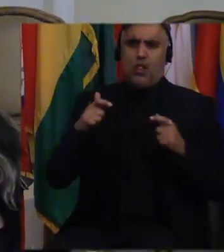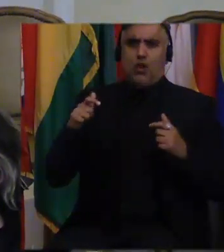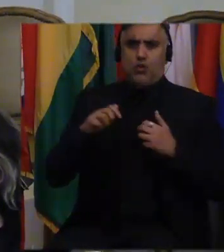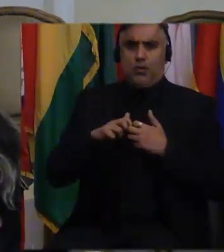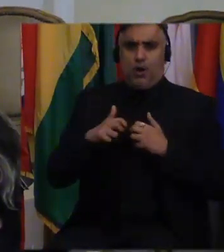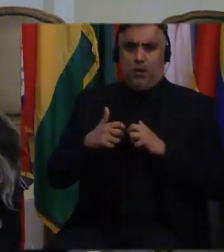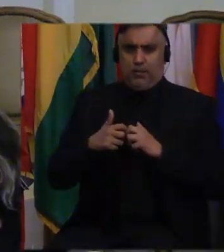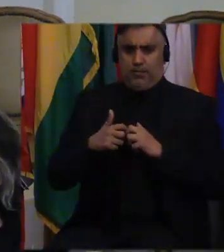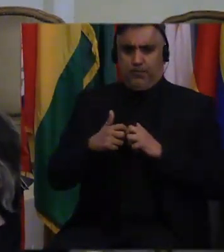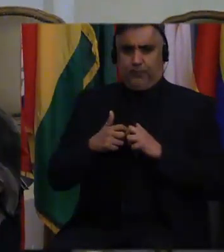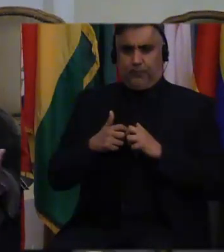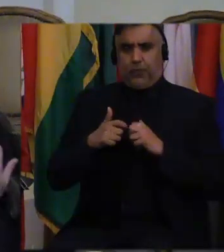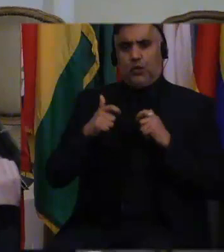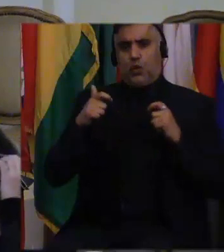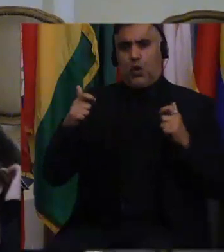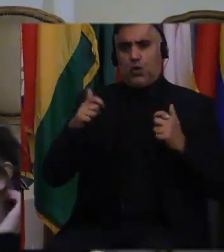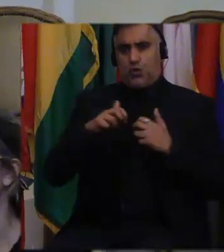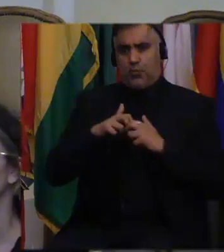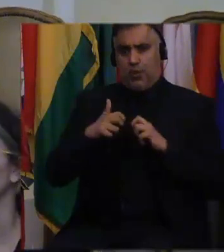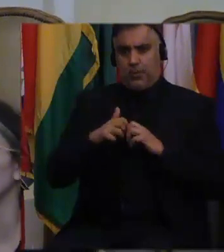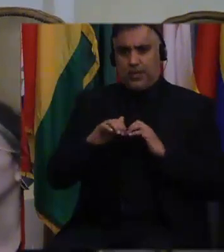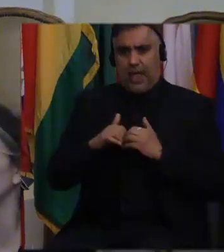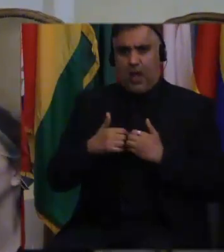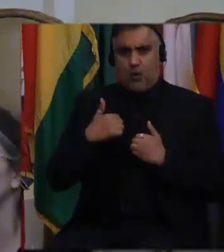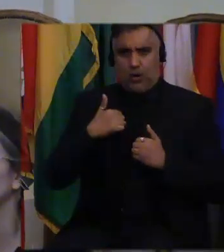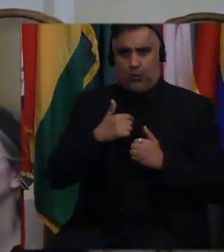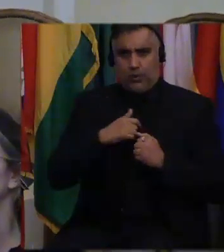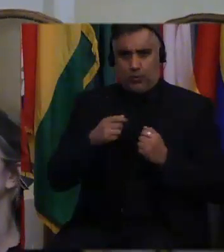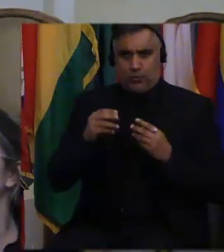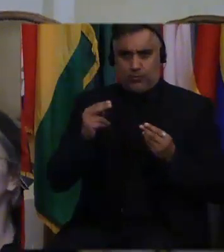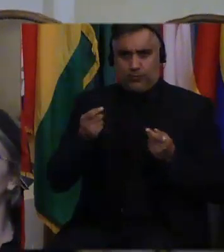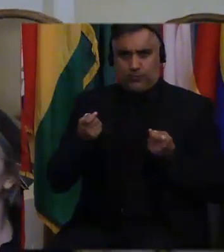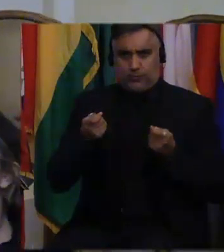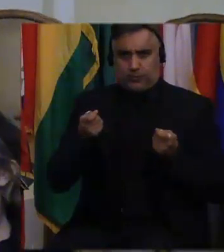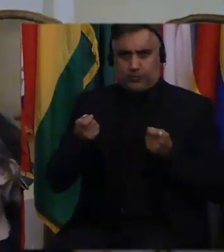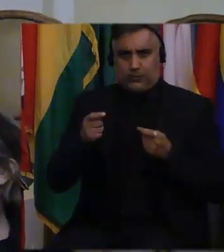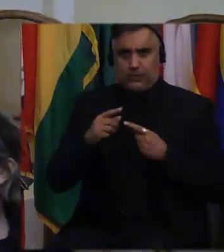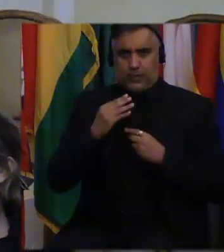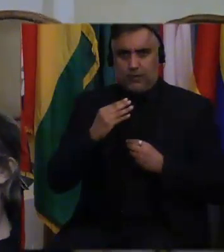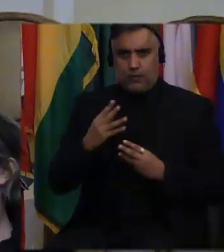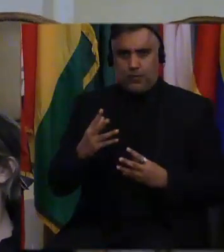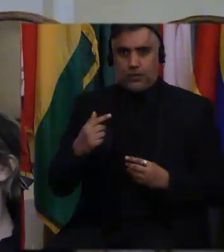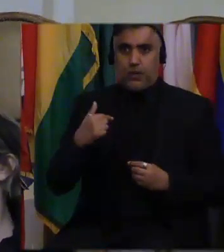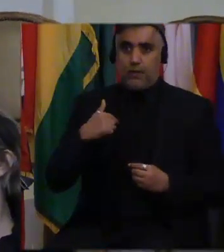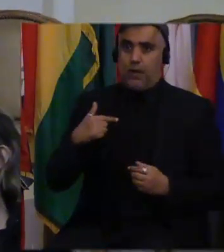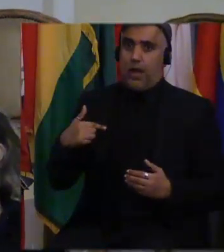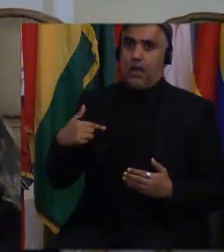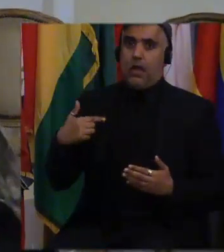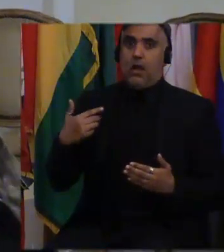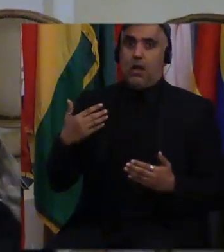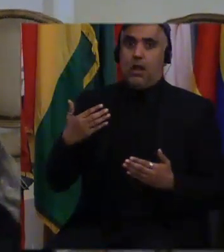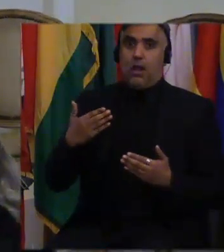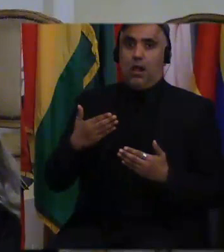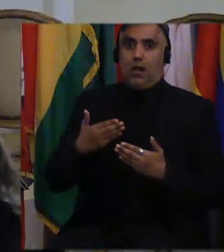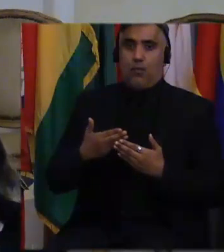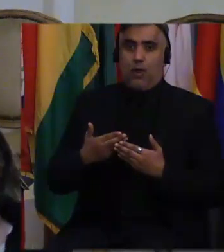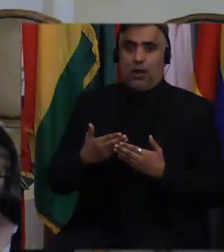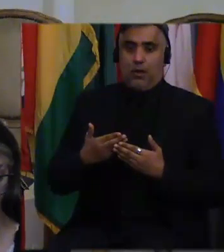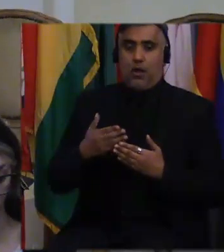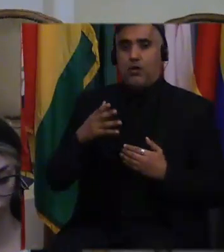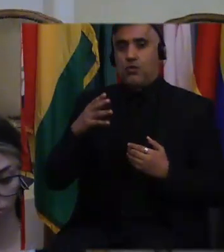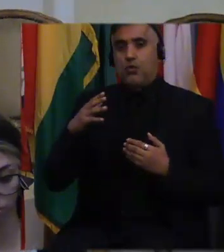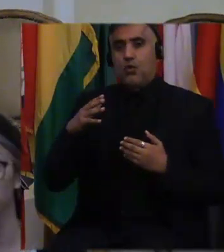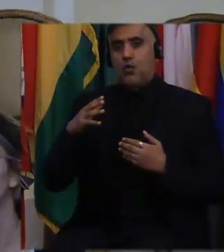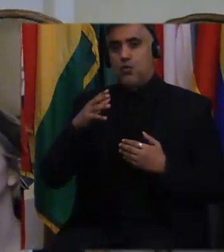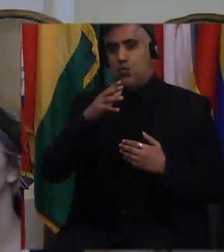a mediar la información. Si yo llego con mi postura de mujer urbana académica